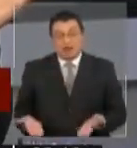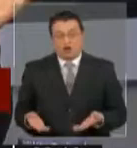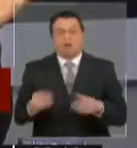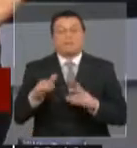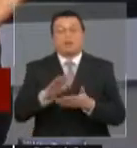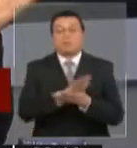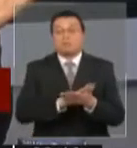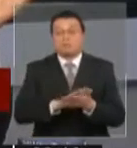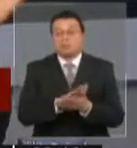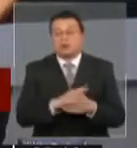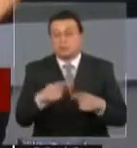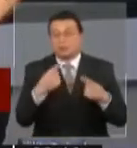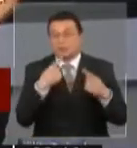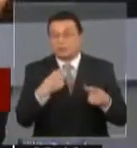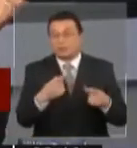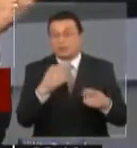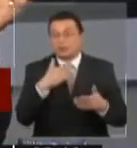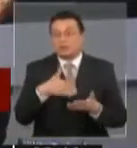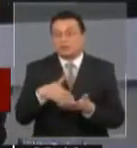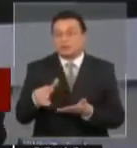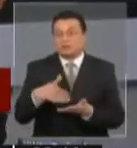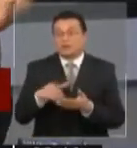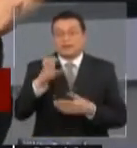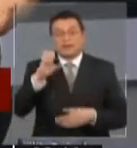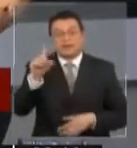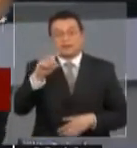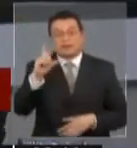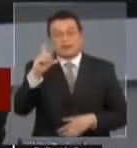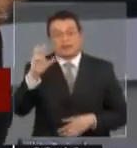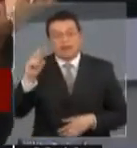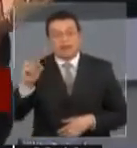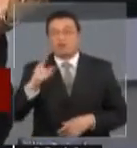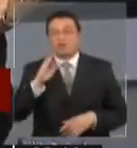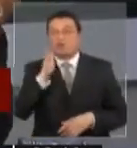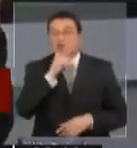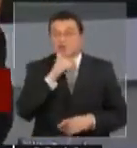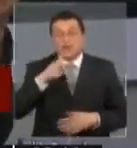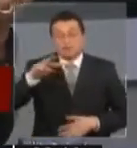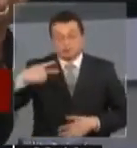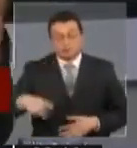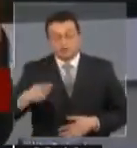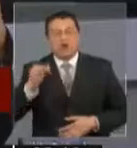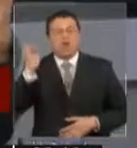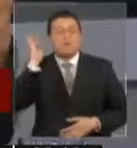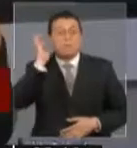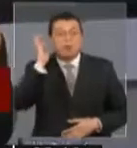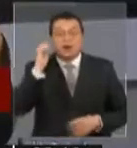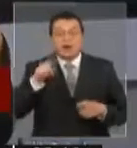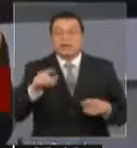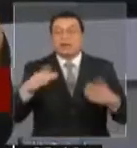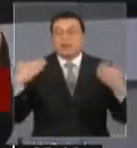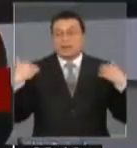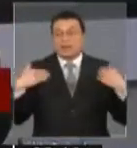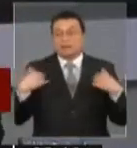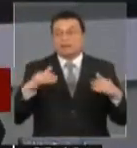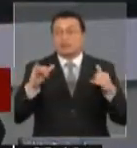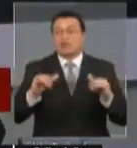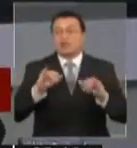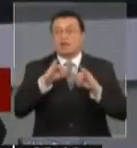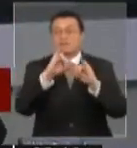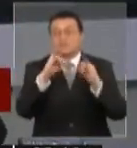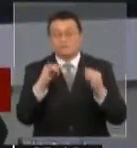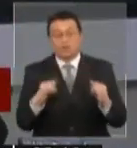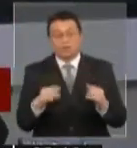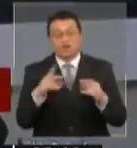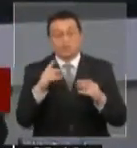lo que suponía que estuvieran excluidos los esclavos, los que no tenían patrimonio, las mujeres, del ejercicio y las formas